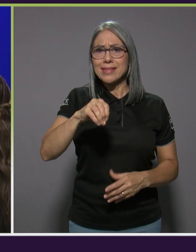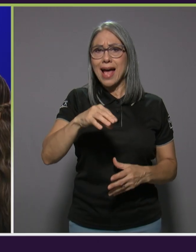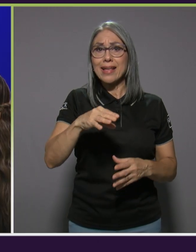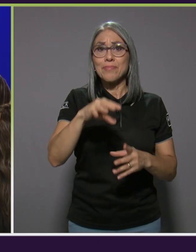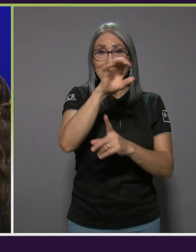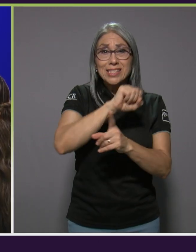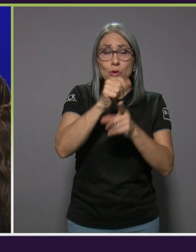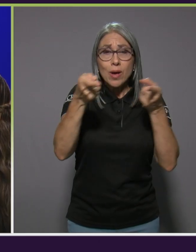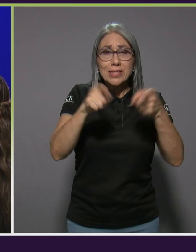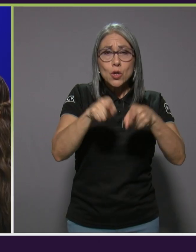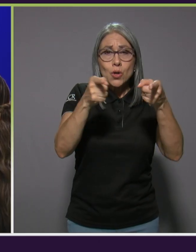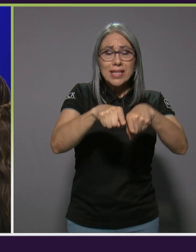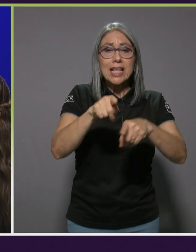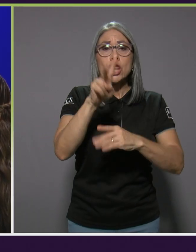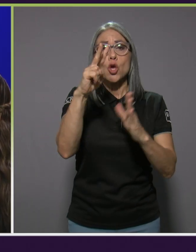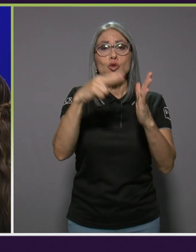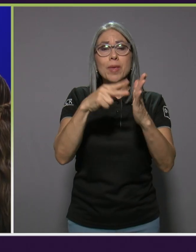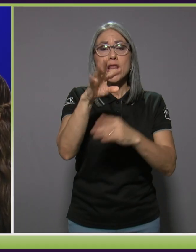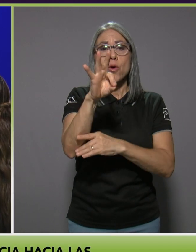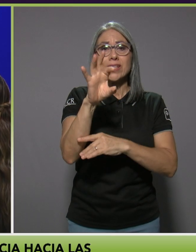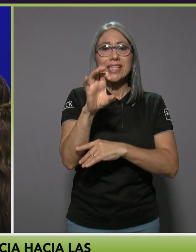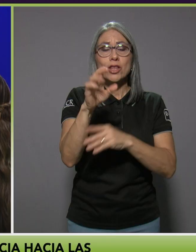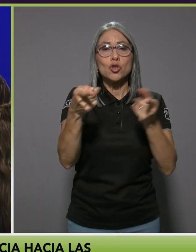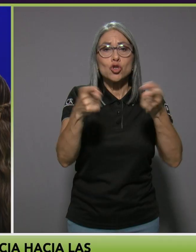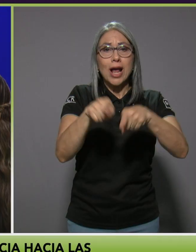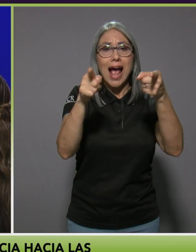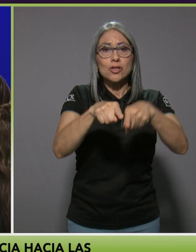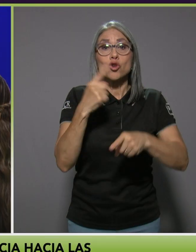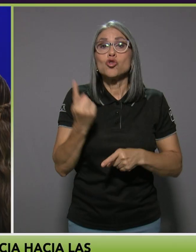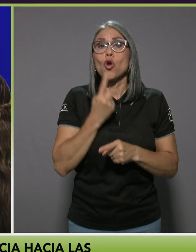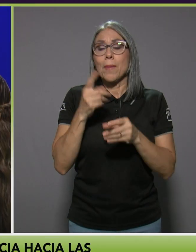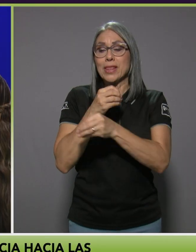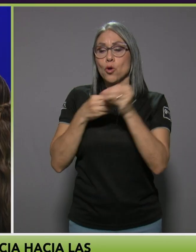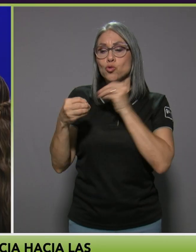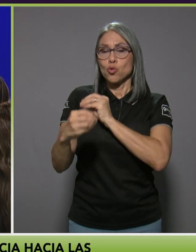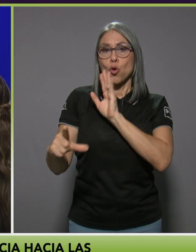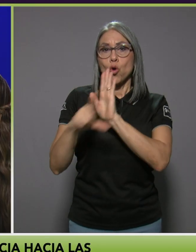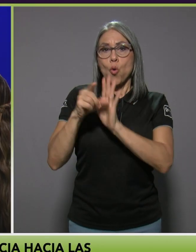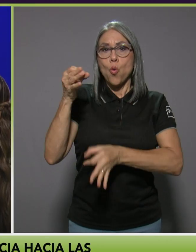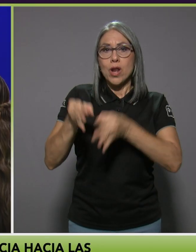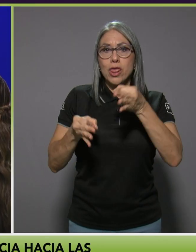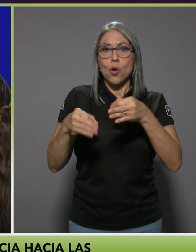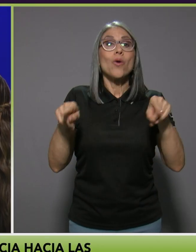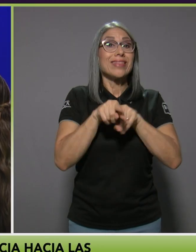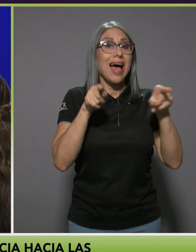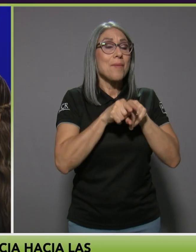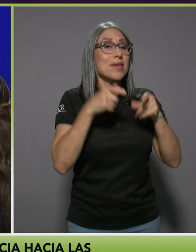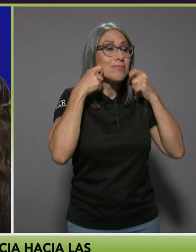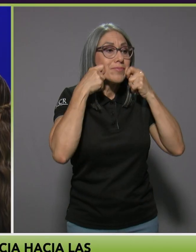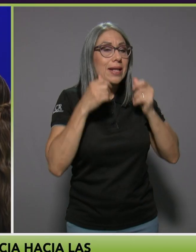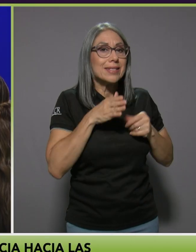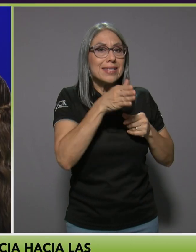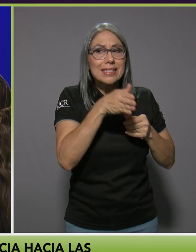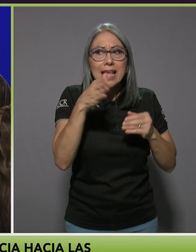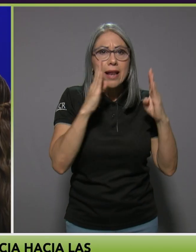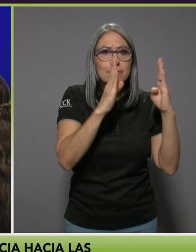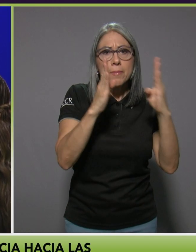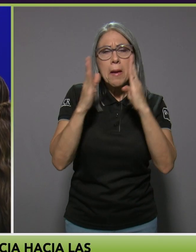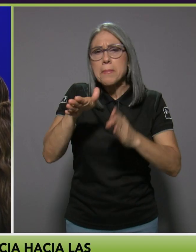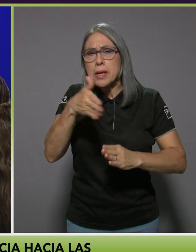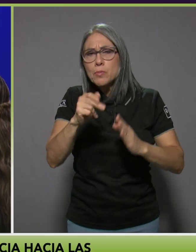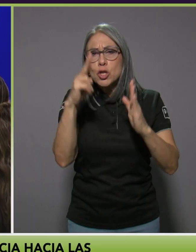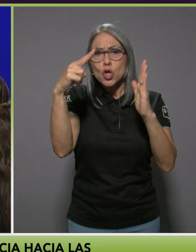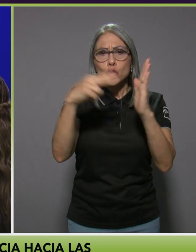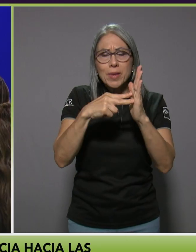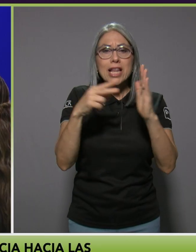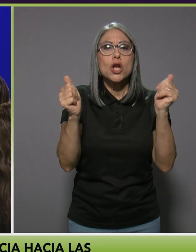de 2.900 casos solo en consultorio jurídico, más todos los que atendemos a nivel presencial, que son alrededor de unos 2.000 casos con nuestras